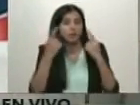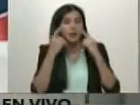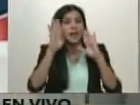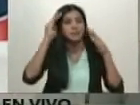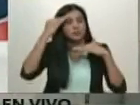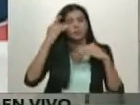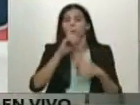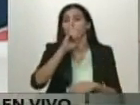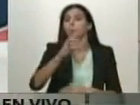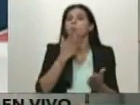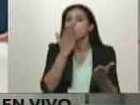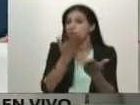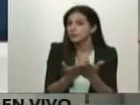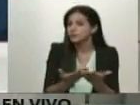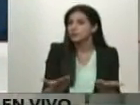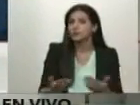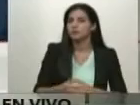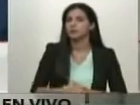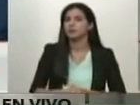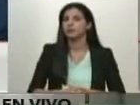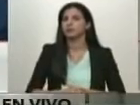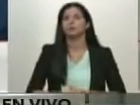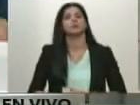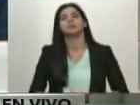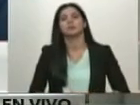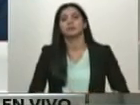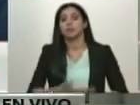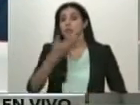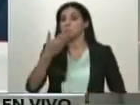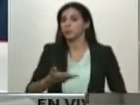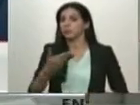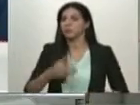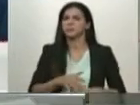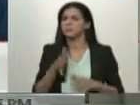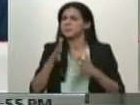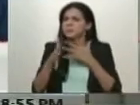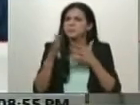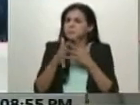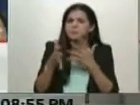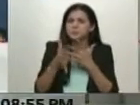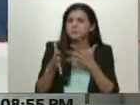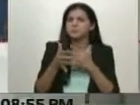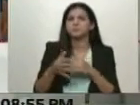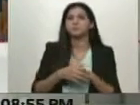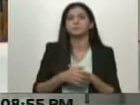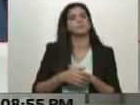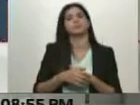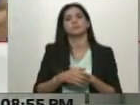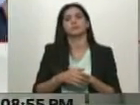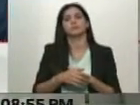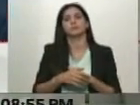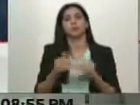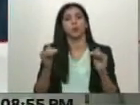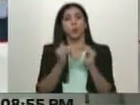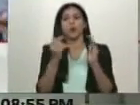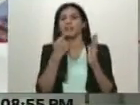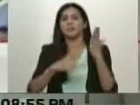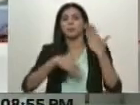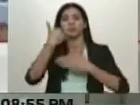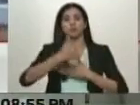una propuesta, es muy importante, tiene que ver con definiciones que están en nuestro proyecto